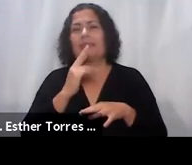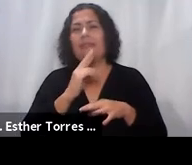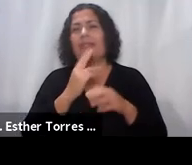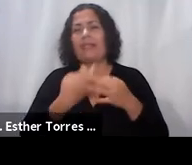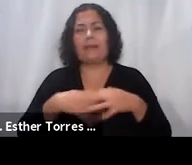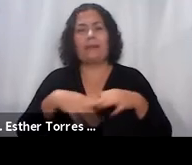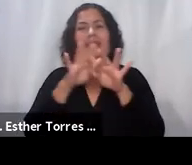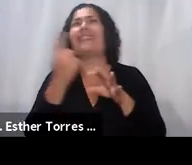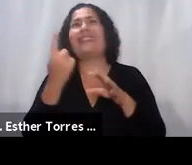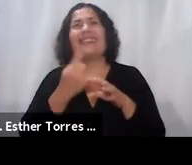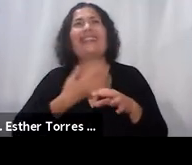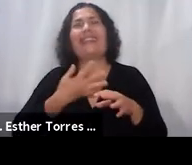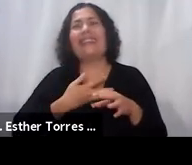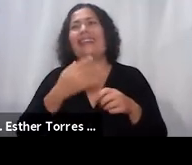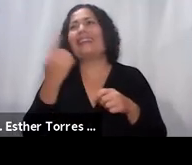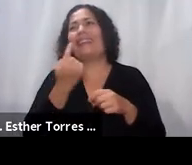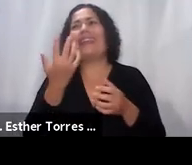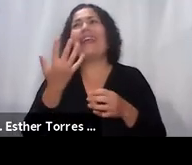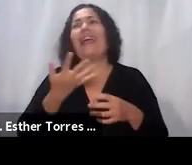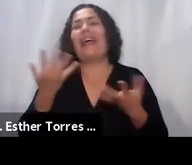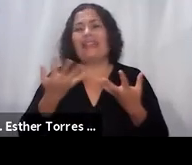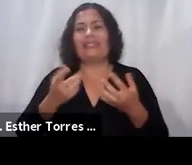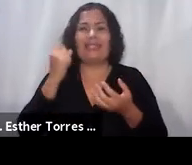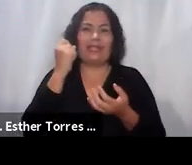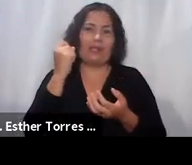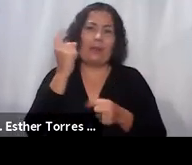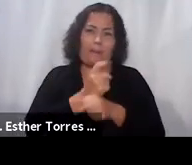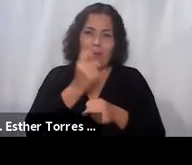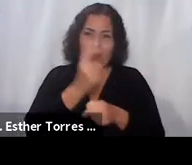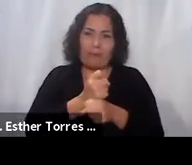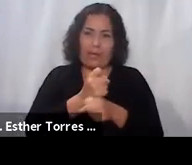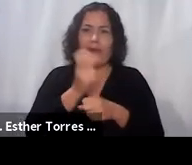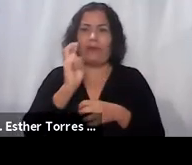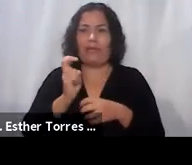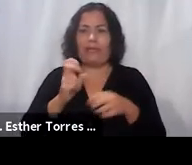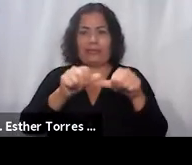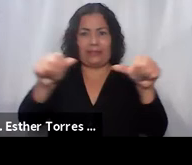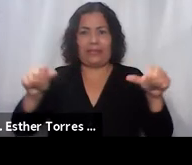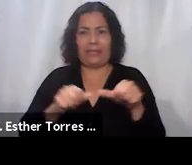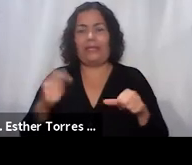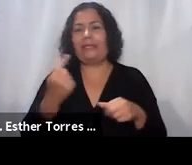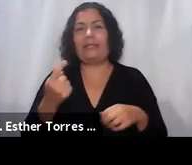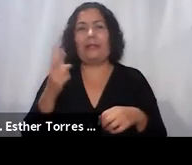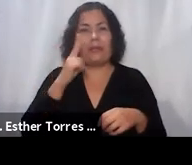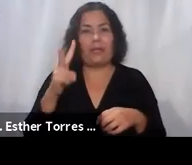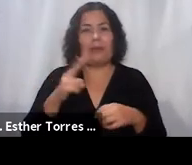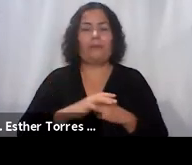acciones tenían que hacer primero en esta zona que ellos identificaron. La siguiente.